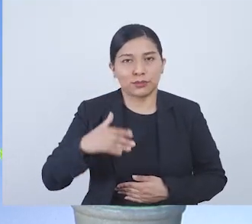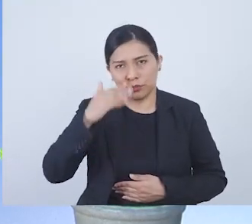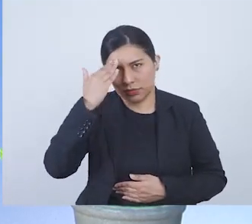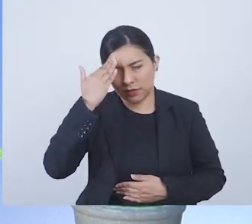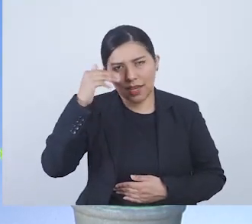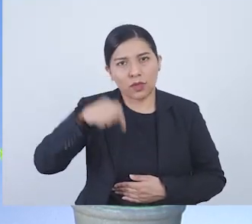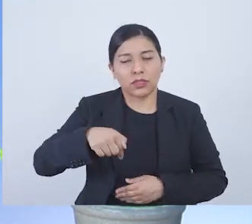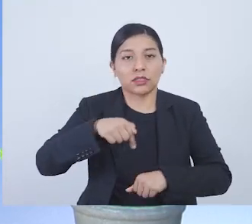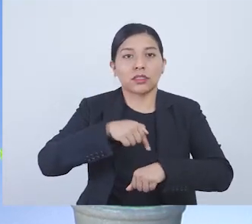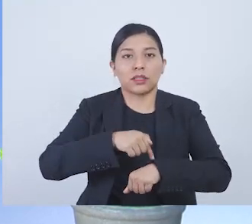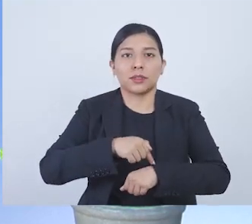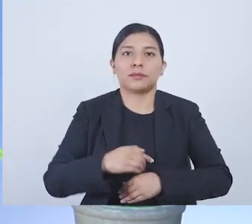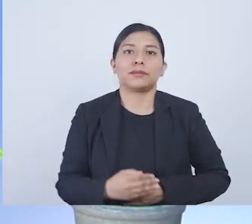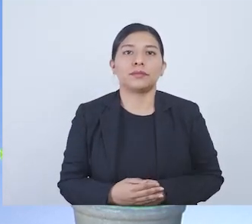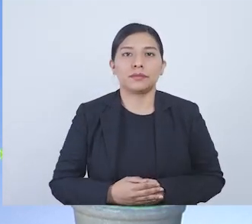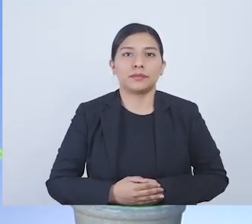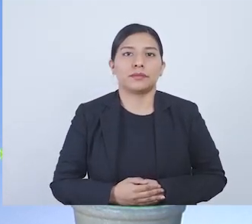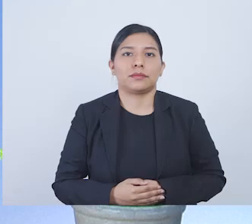Actualmente yo leí